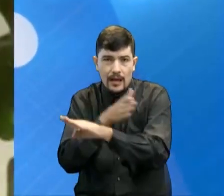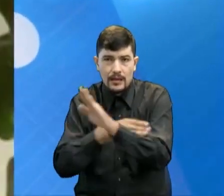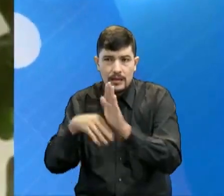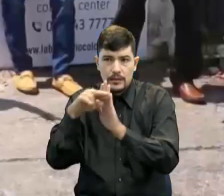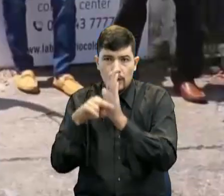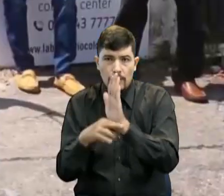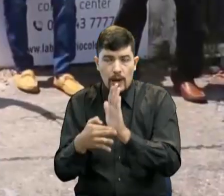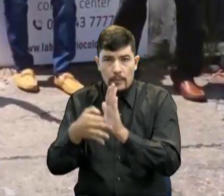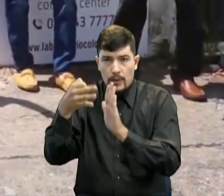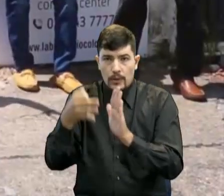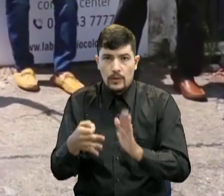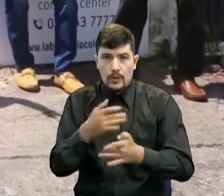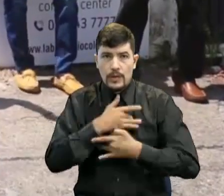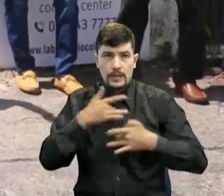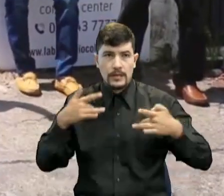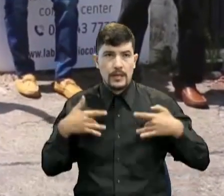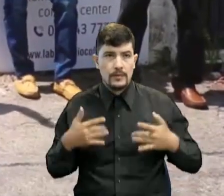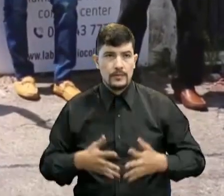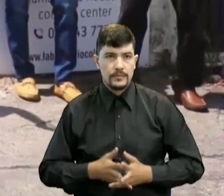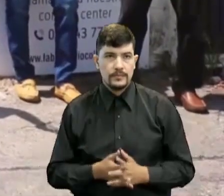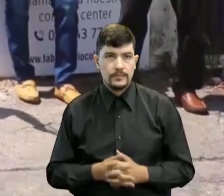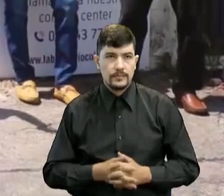de protocolos.